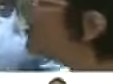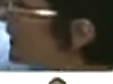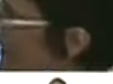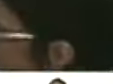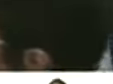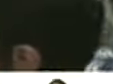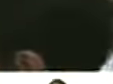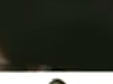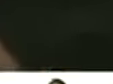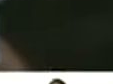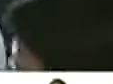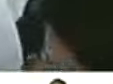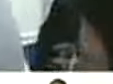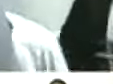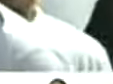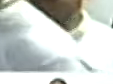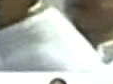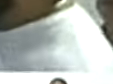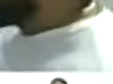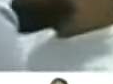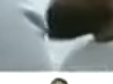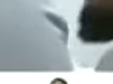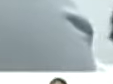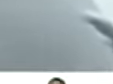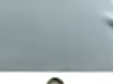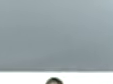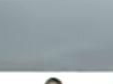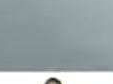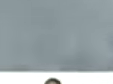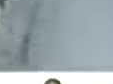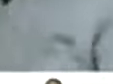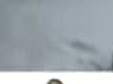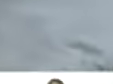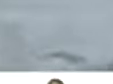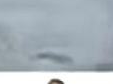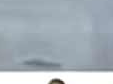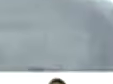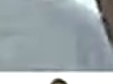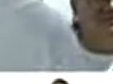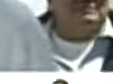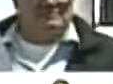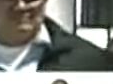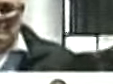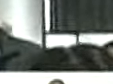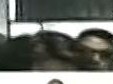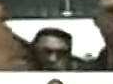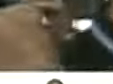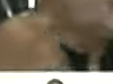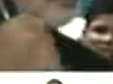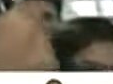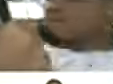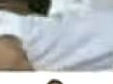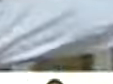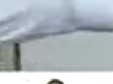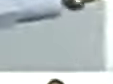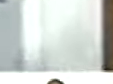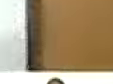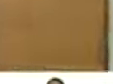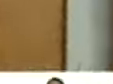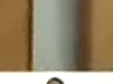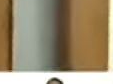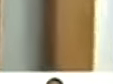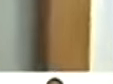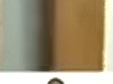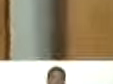saludarlos muchachos muchachas Cómo están ustedes Ah Dios me los bendiga por aquí otros muchachos por aquí esto